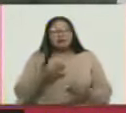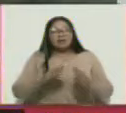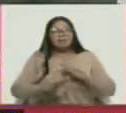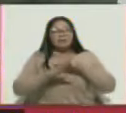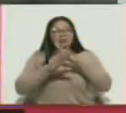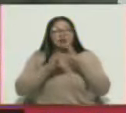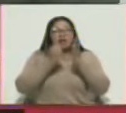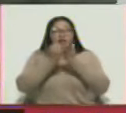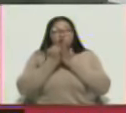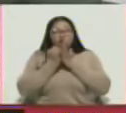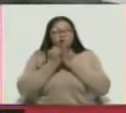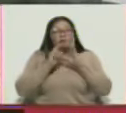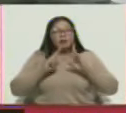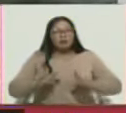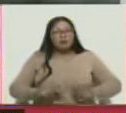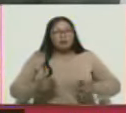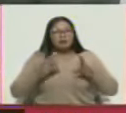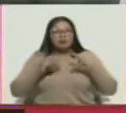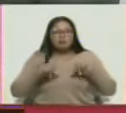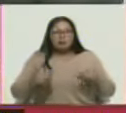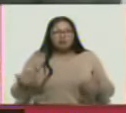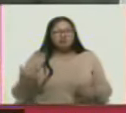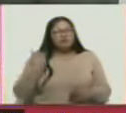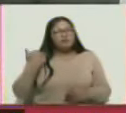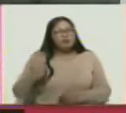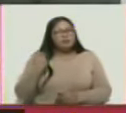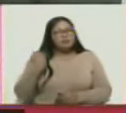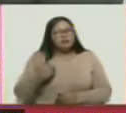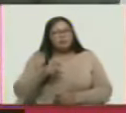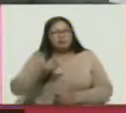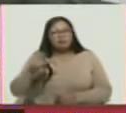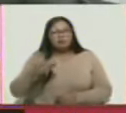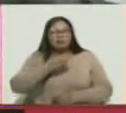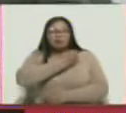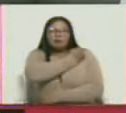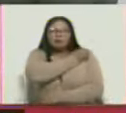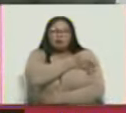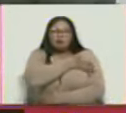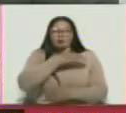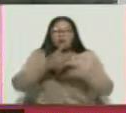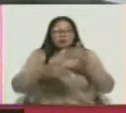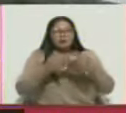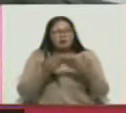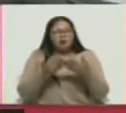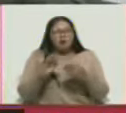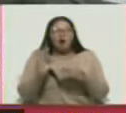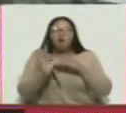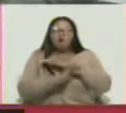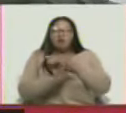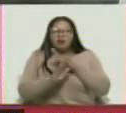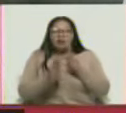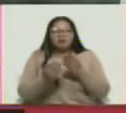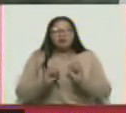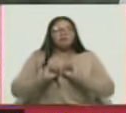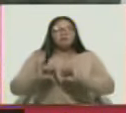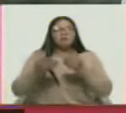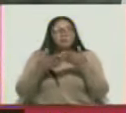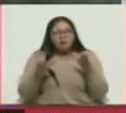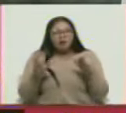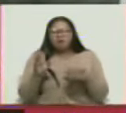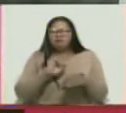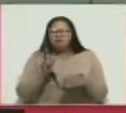ayuda humanitaria para aliviar el sufrimiento del pueblo palestino. Los pasos fronterizos están cerrados y se niega a Israel a abrir los